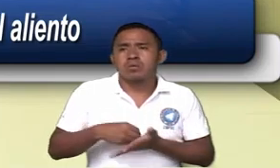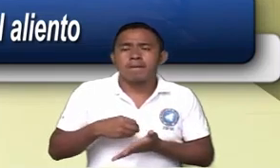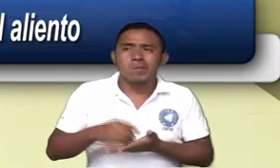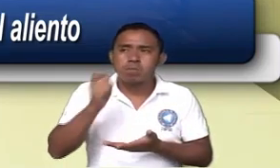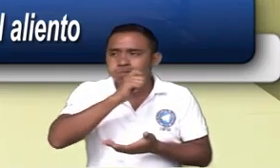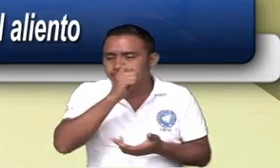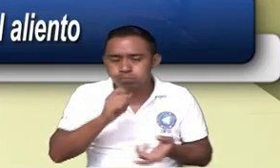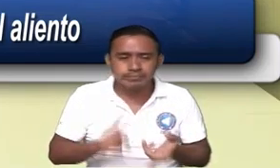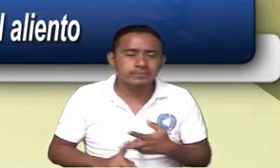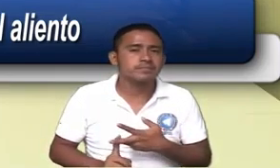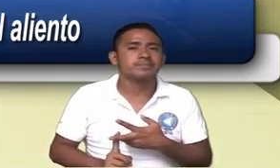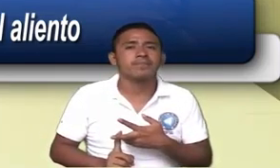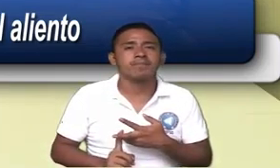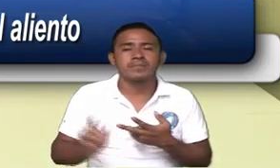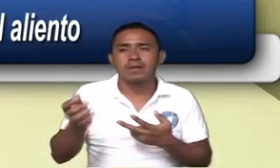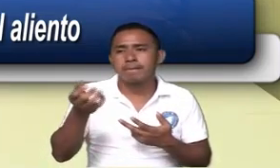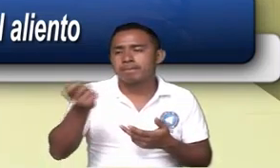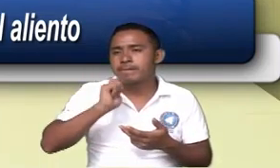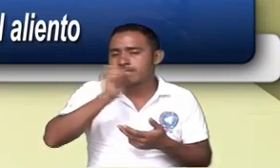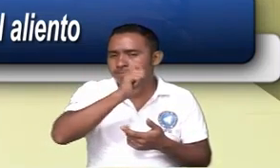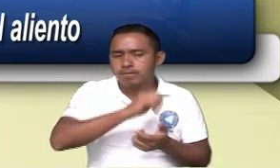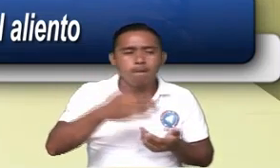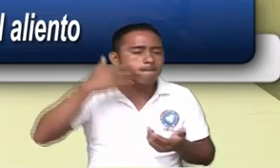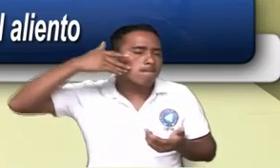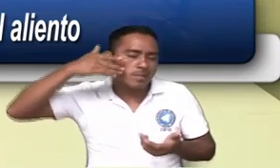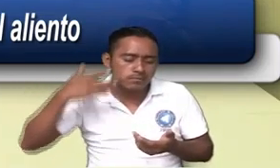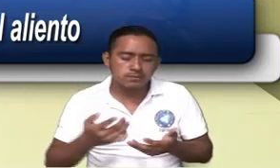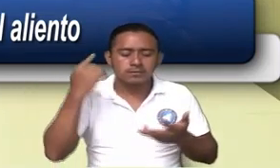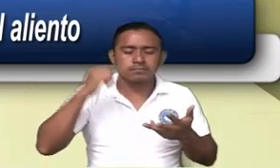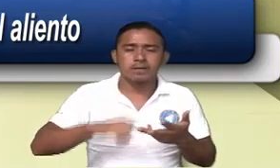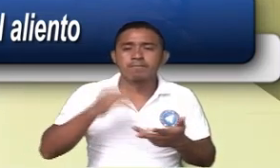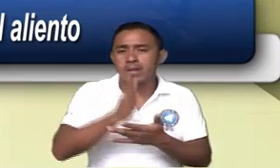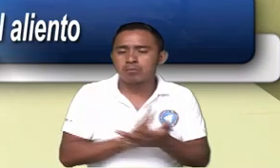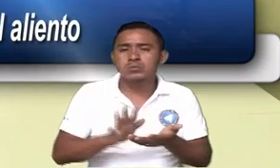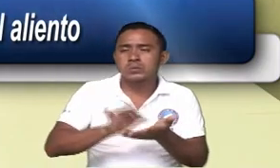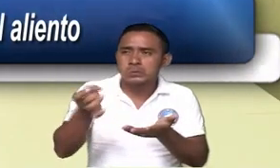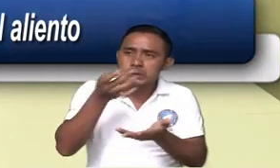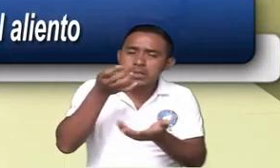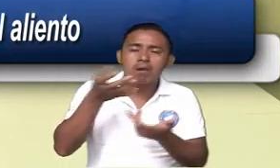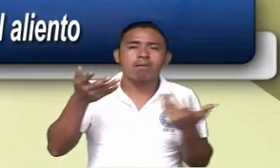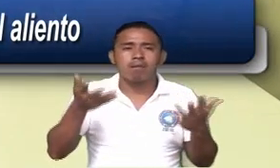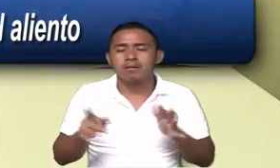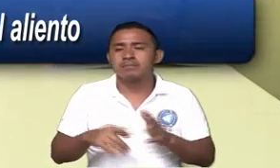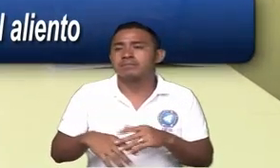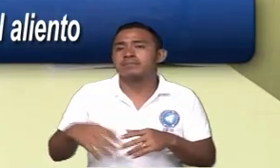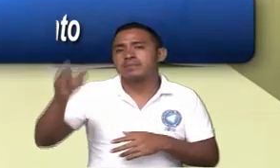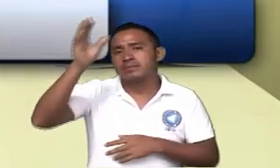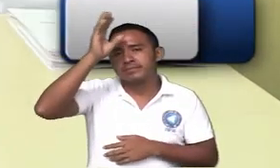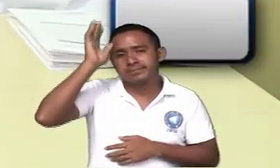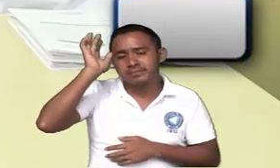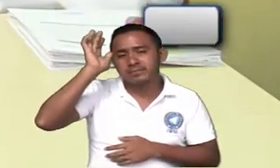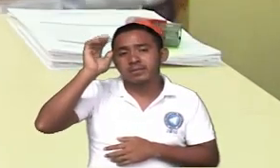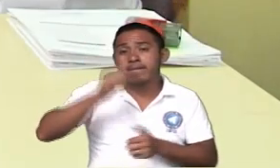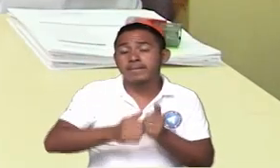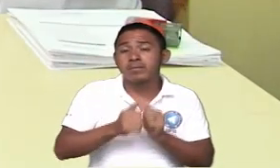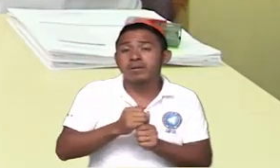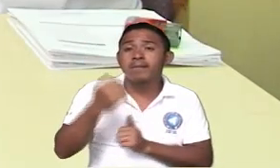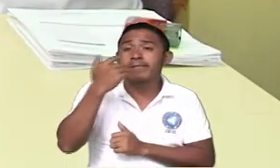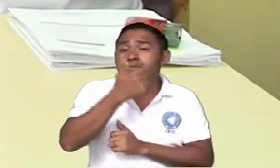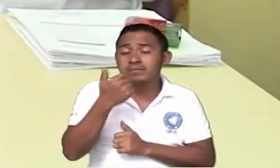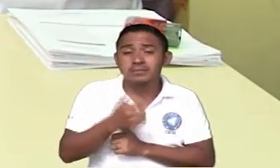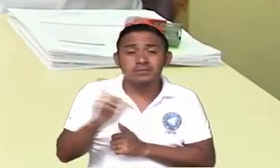compro una pasta dental muy buena, compro algunos medicamentos que son para eso, pero ellos creen que la causa es bucal. Entonces